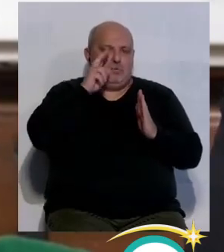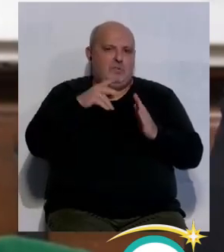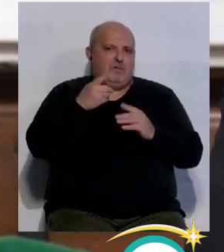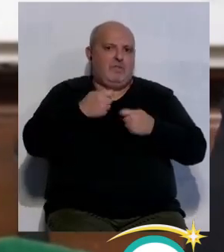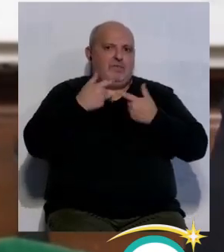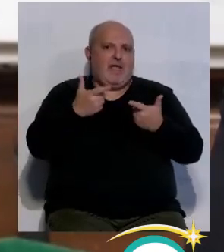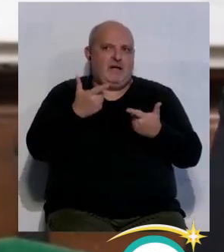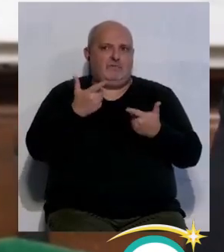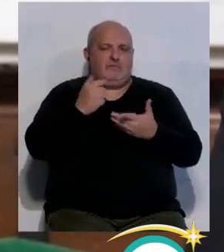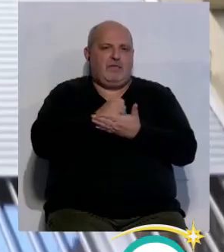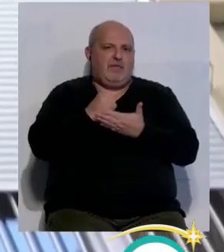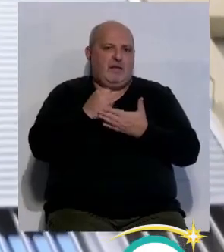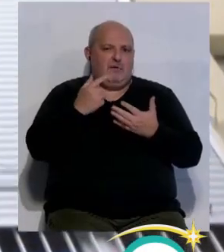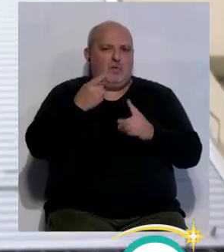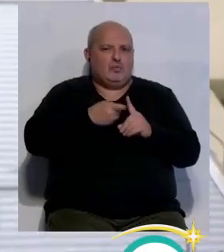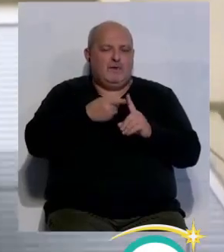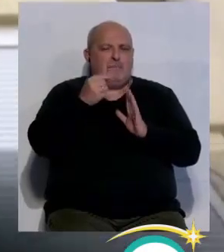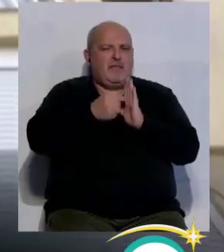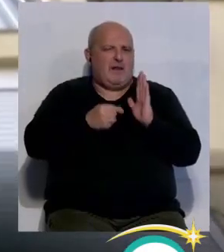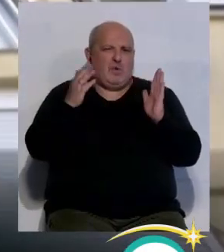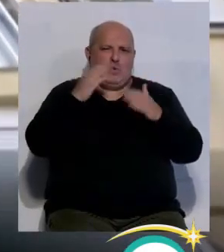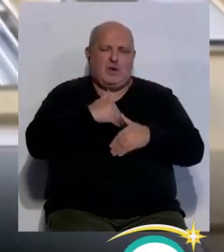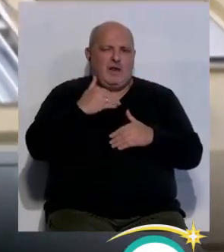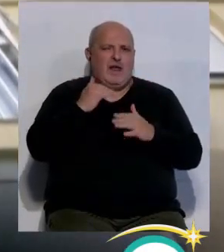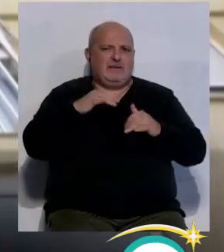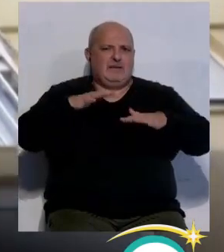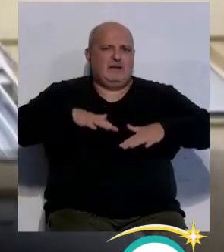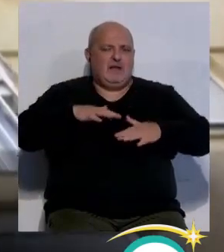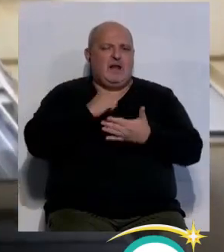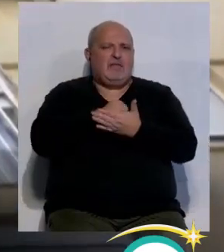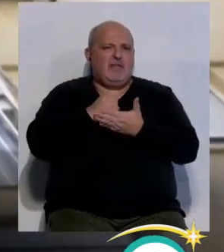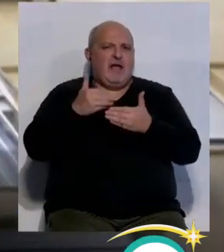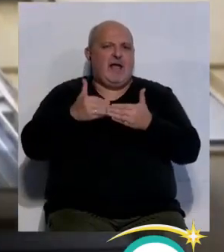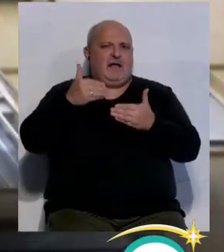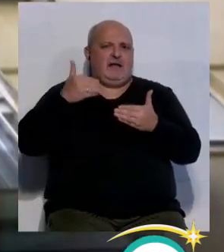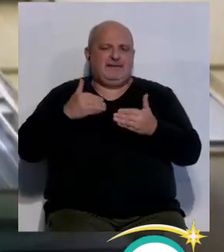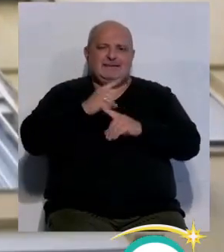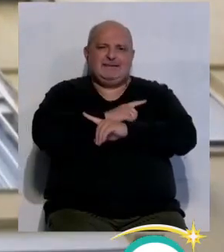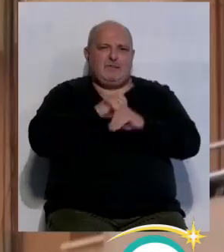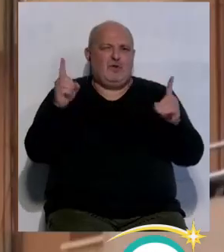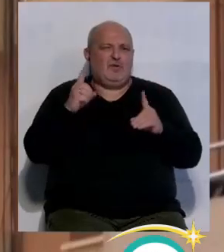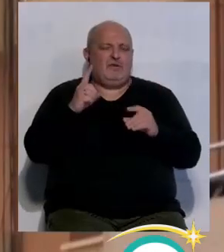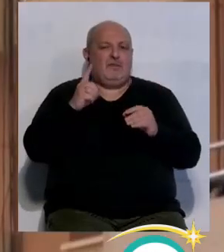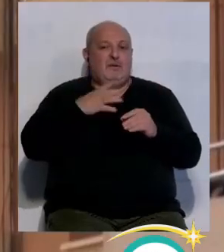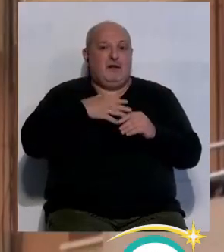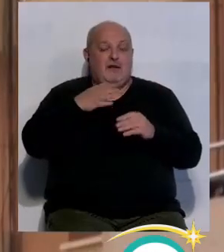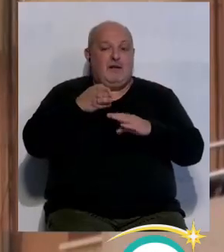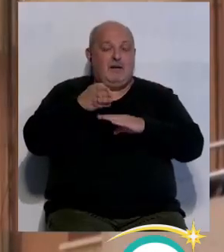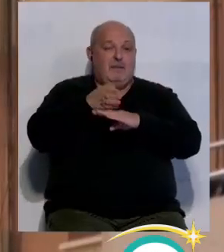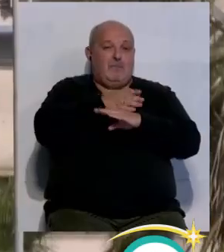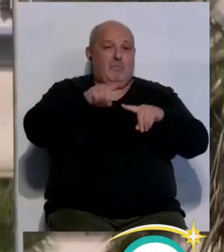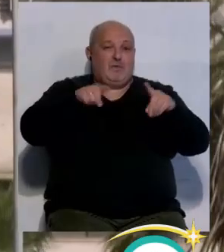si requiere de una licencia de actividad. Esta medida no afecta a las existentes con una licencia anterior ni a las otorgadas en puerta tierra al